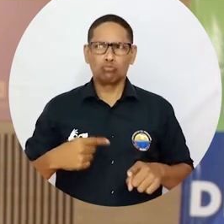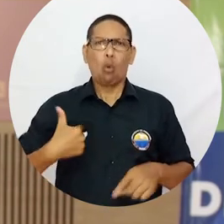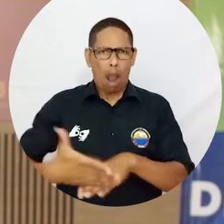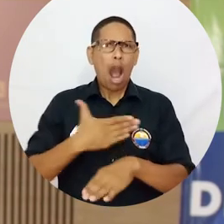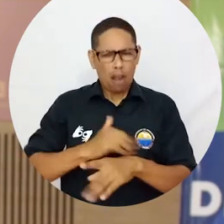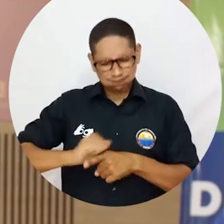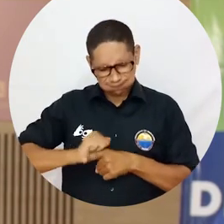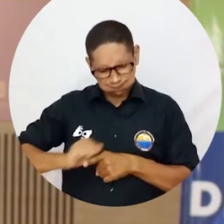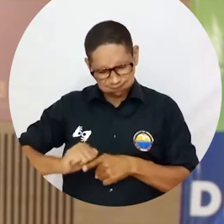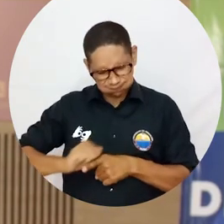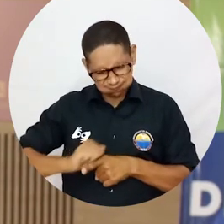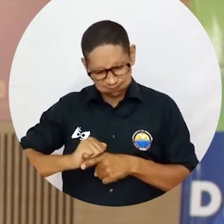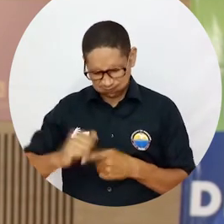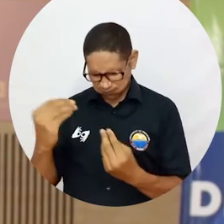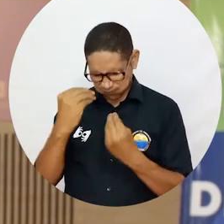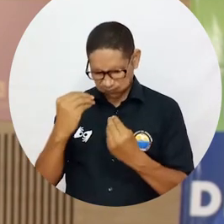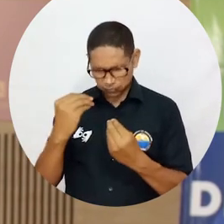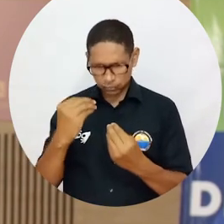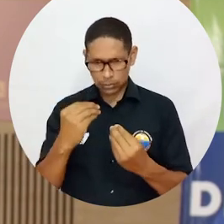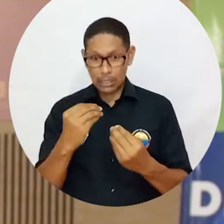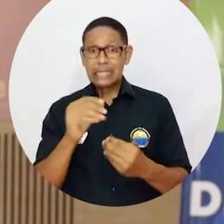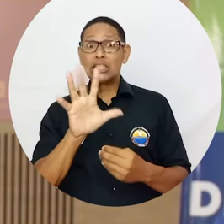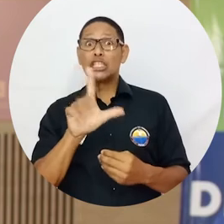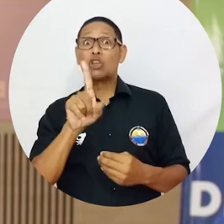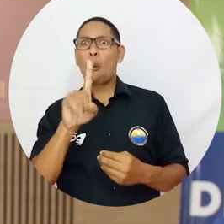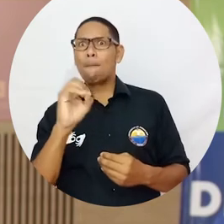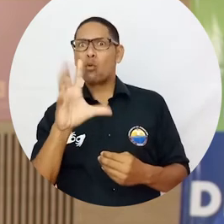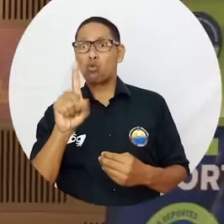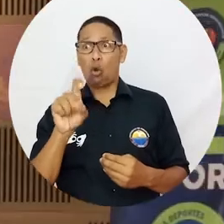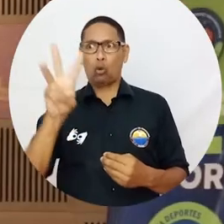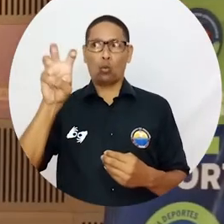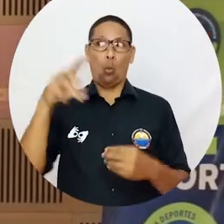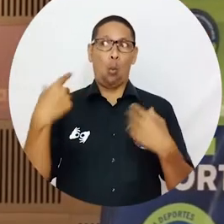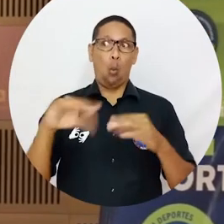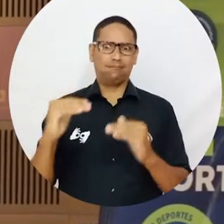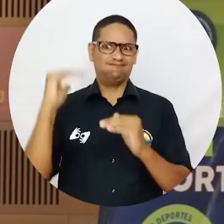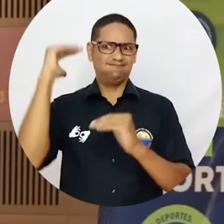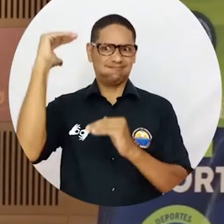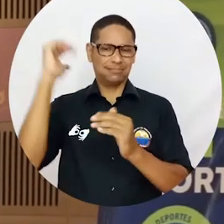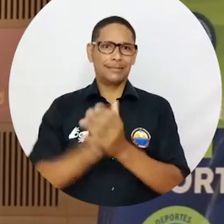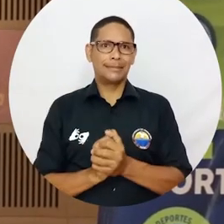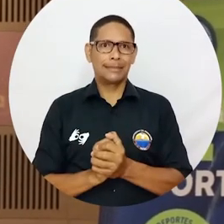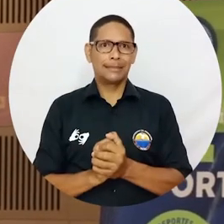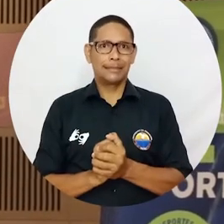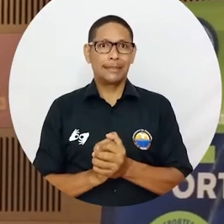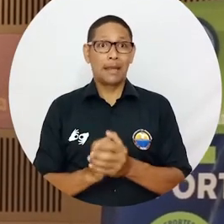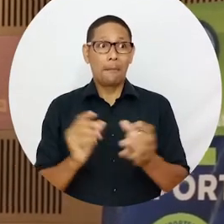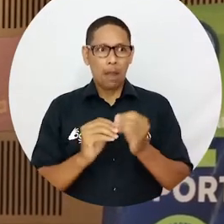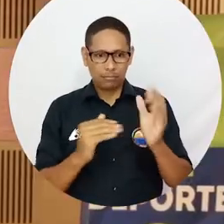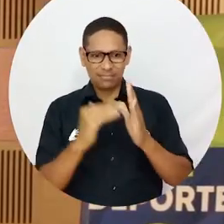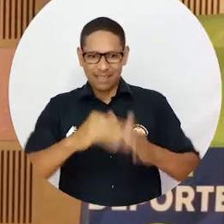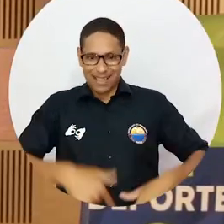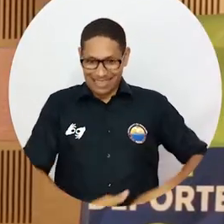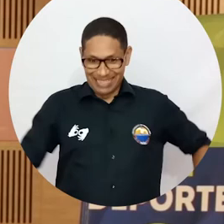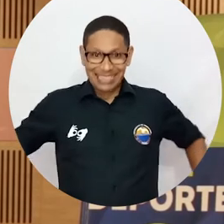entrenado lo que debo entrenar y saqué 5.8 de un puntaje de 6. Asimismo, en la categoría de cinturones negros,